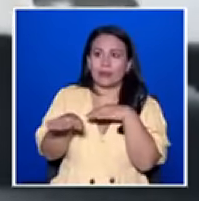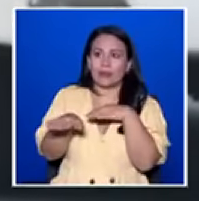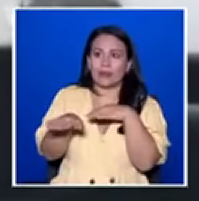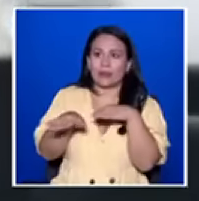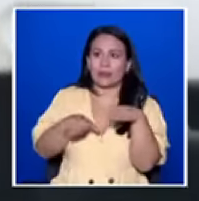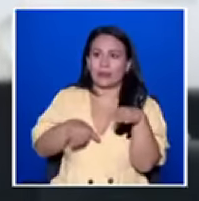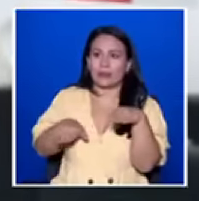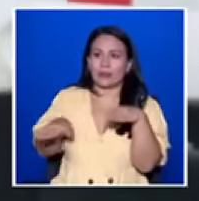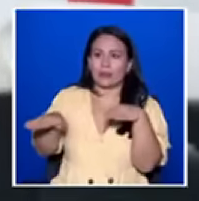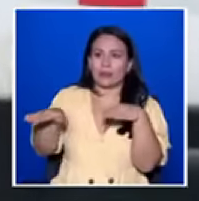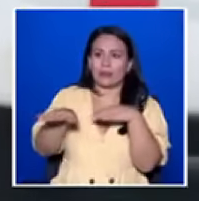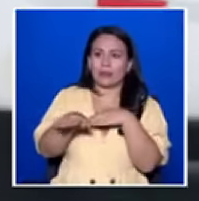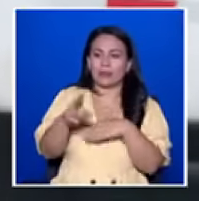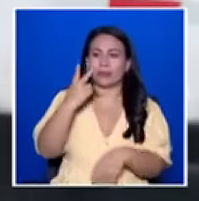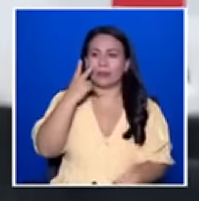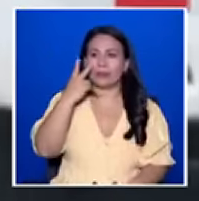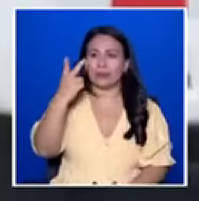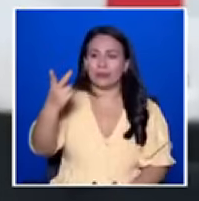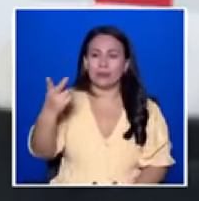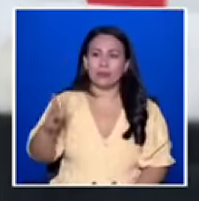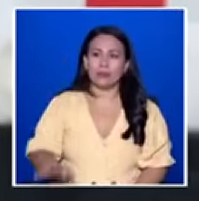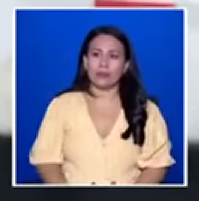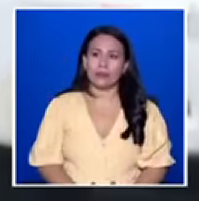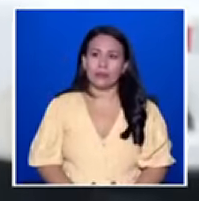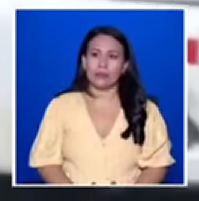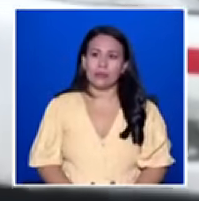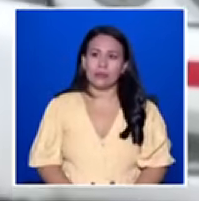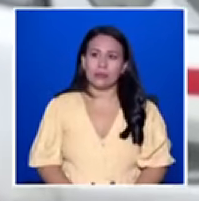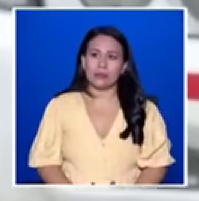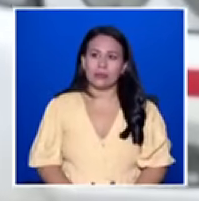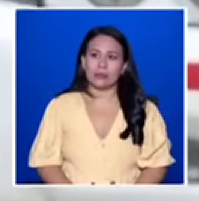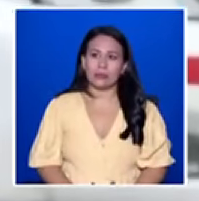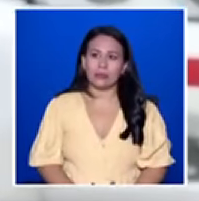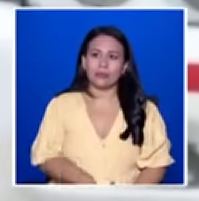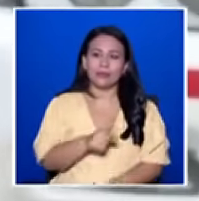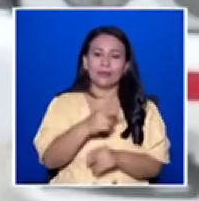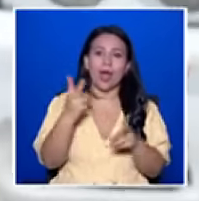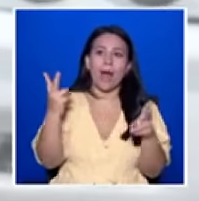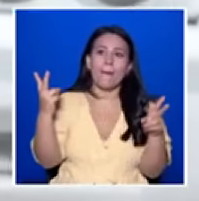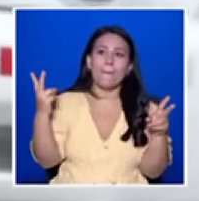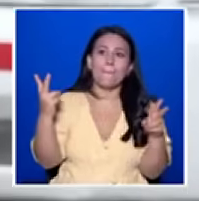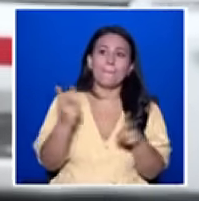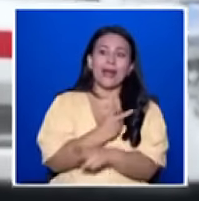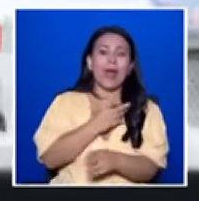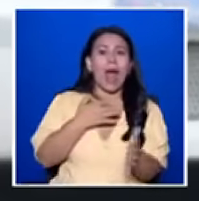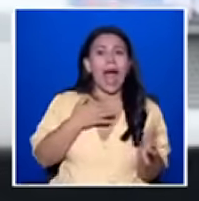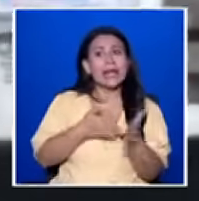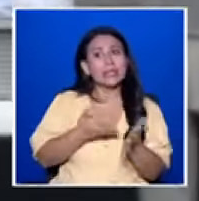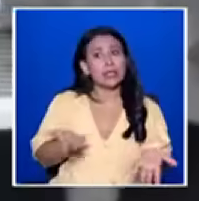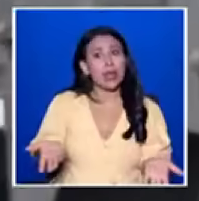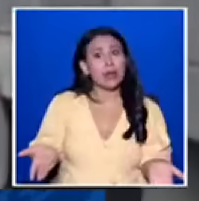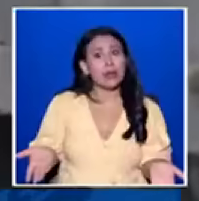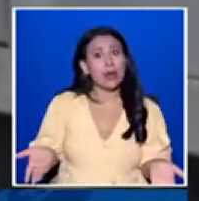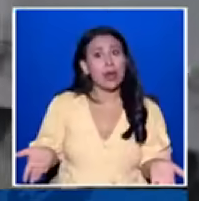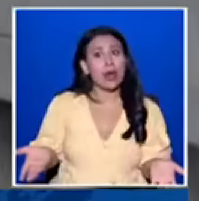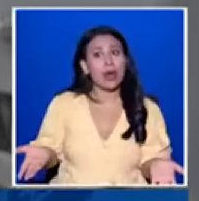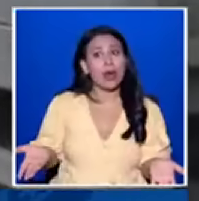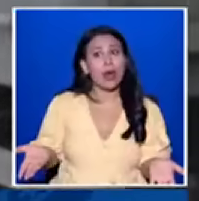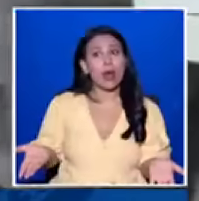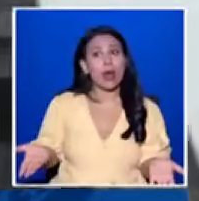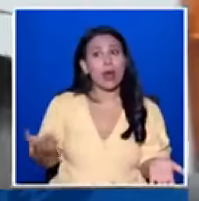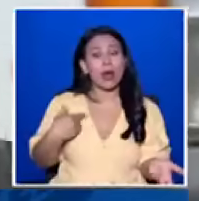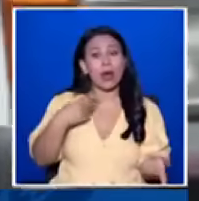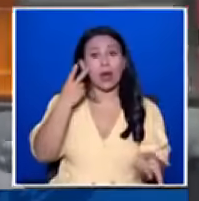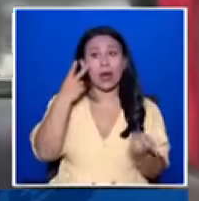brava. ¿Sí ven? Esta situación de riesgo de accidentes, donde ya la vía